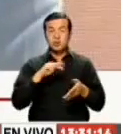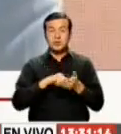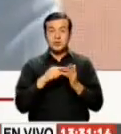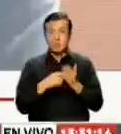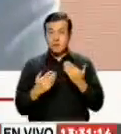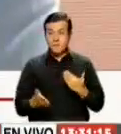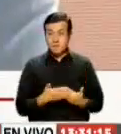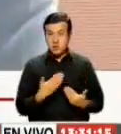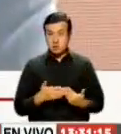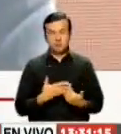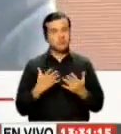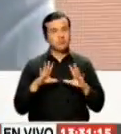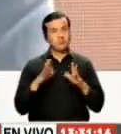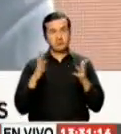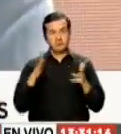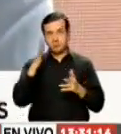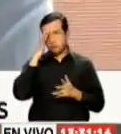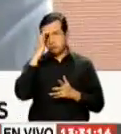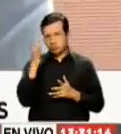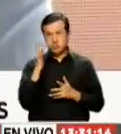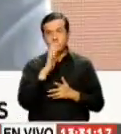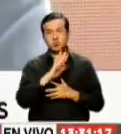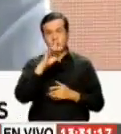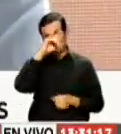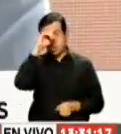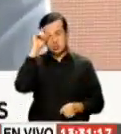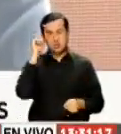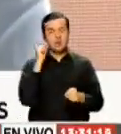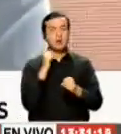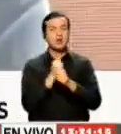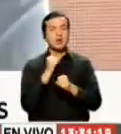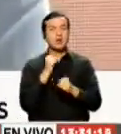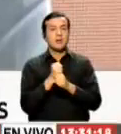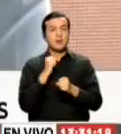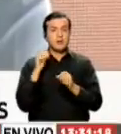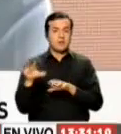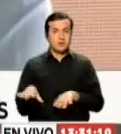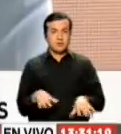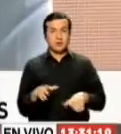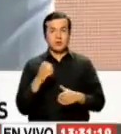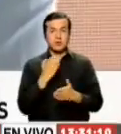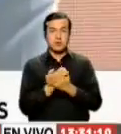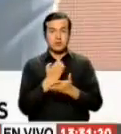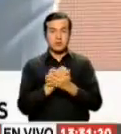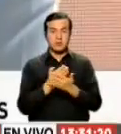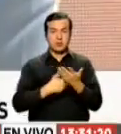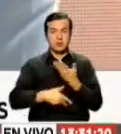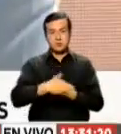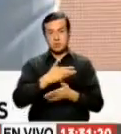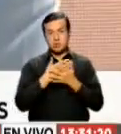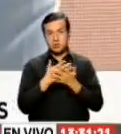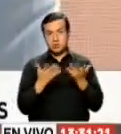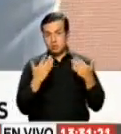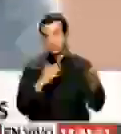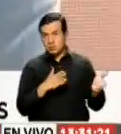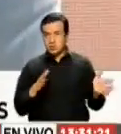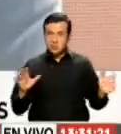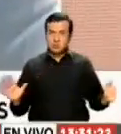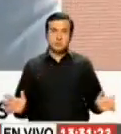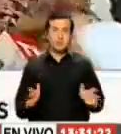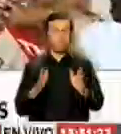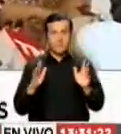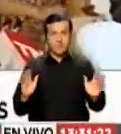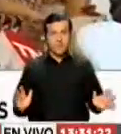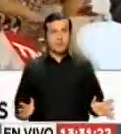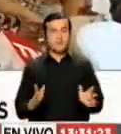fácil, porque es por medio de su trabajo que están dinamizando la economía. Porque también están fomentando el